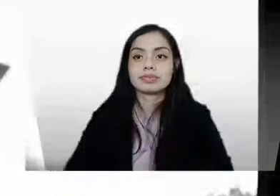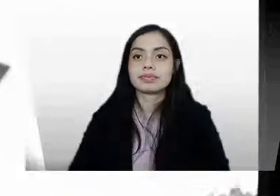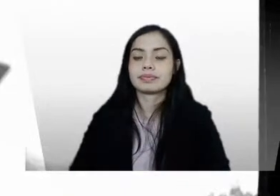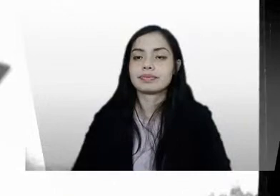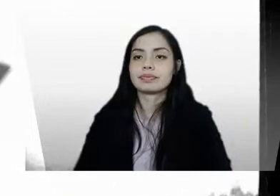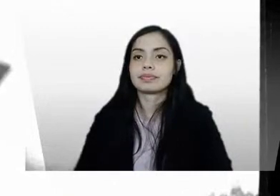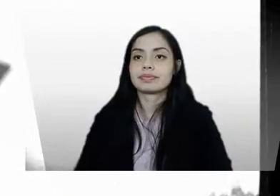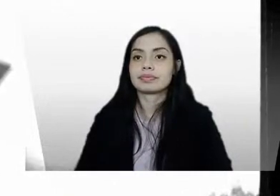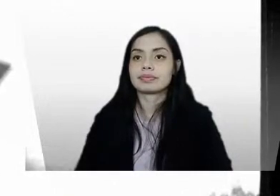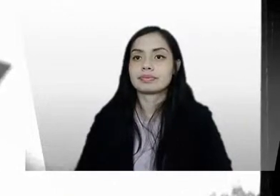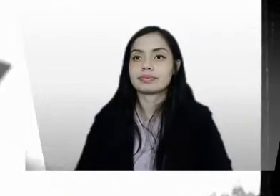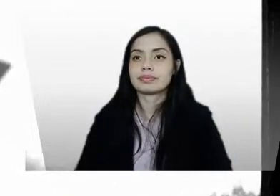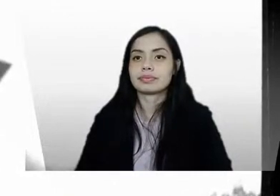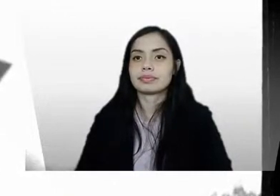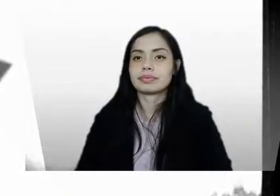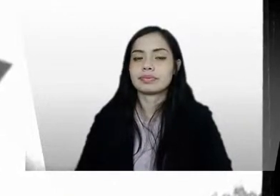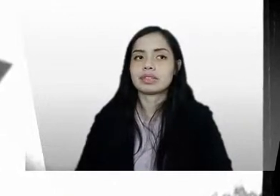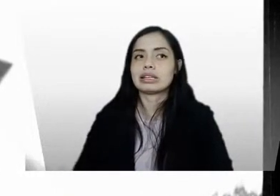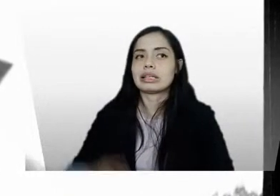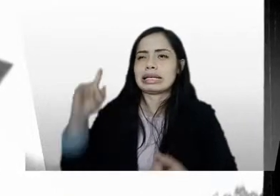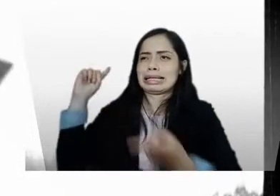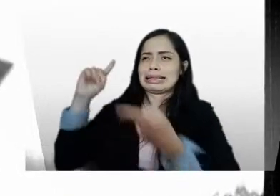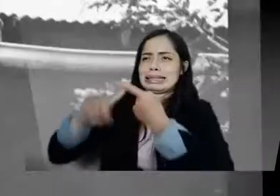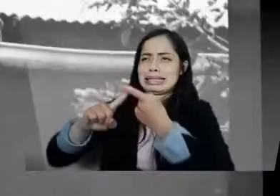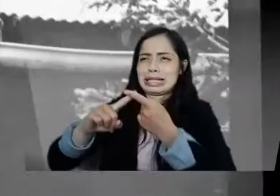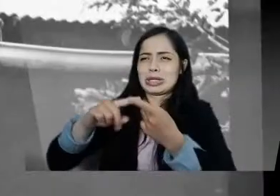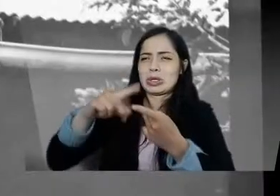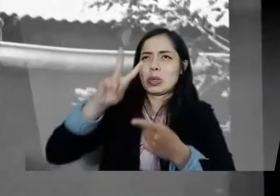A principios del siglo XX, de 1910 y por